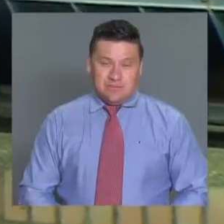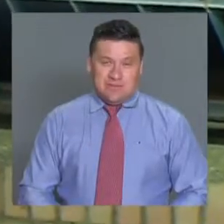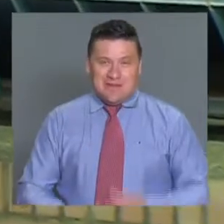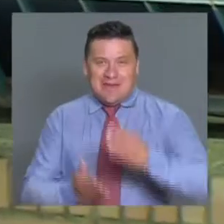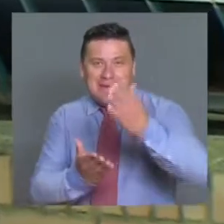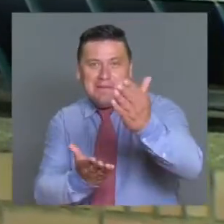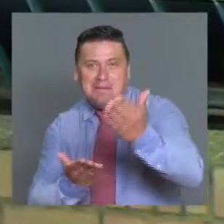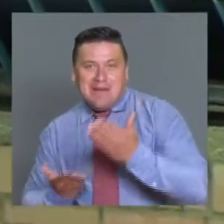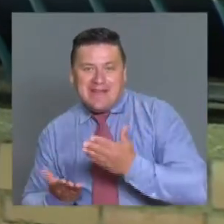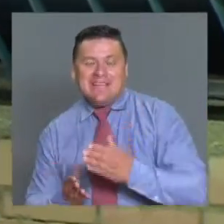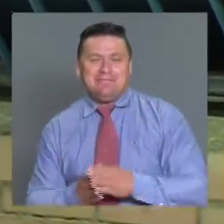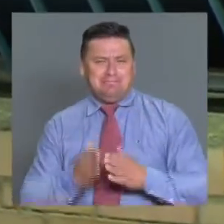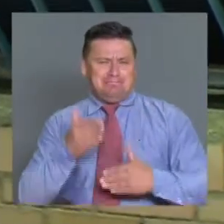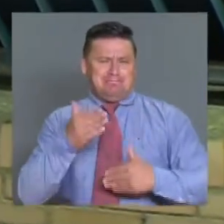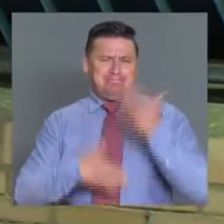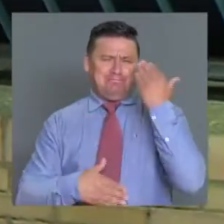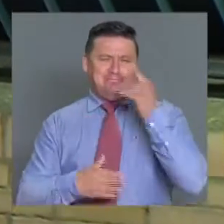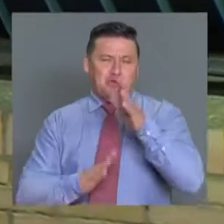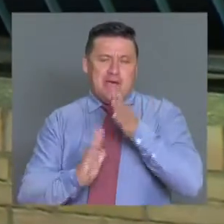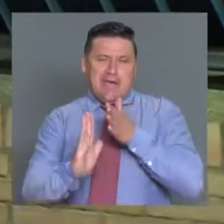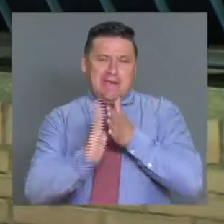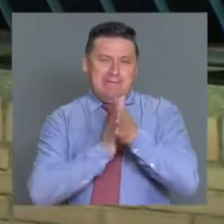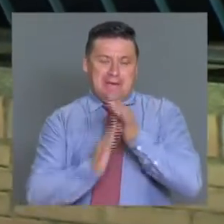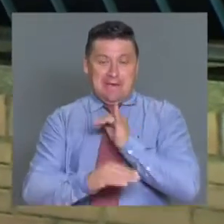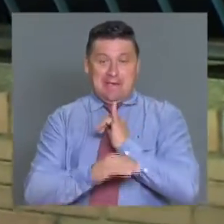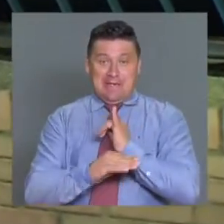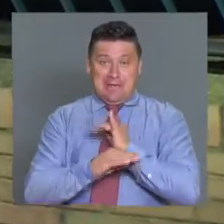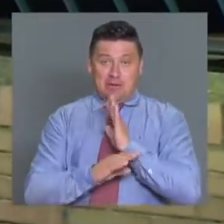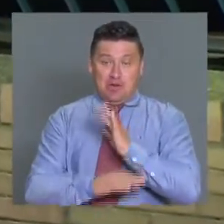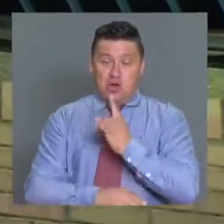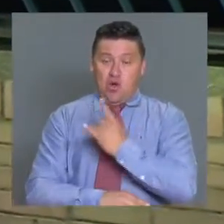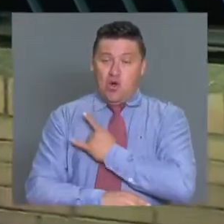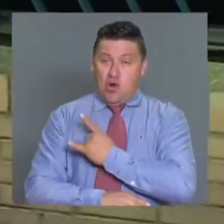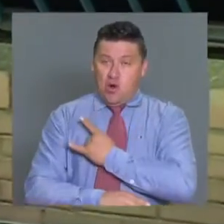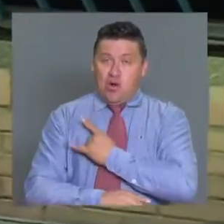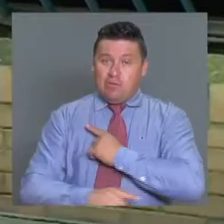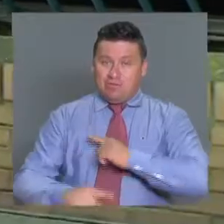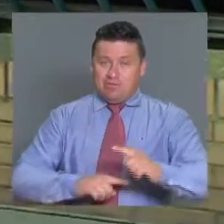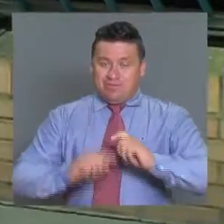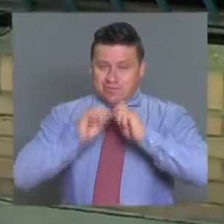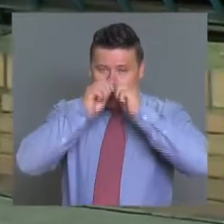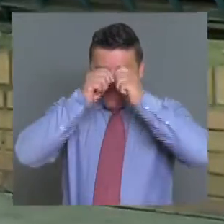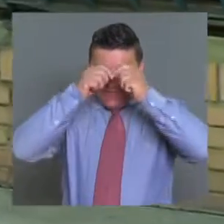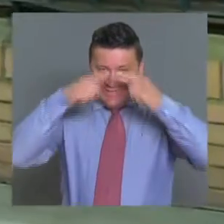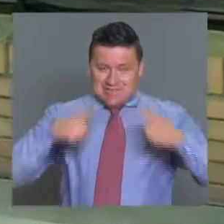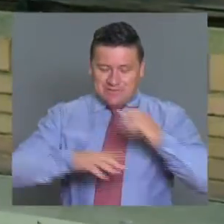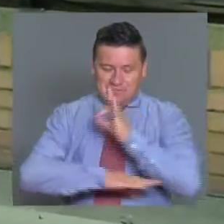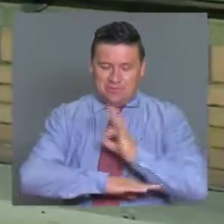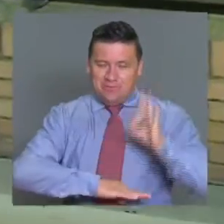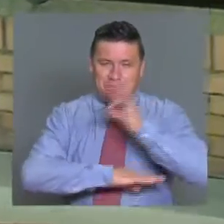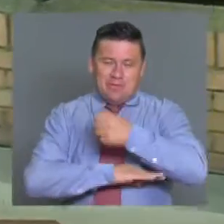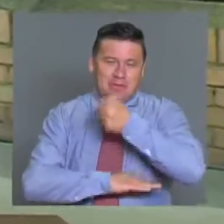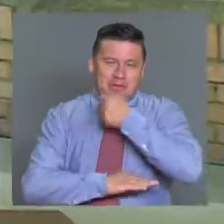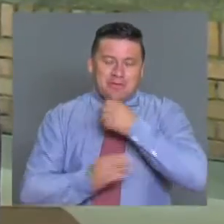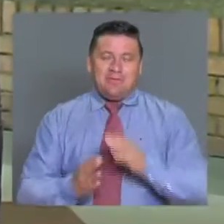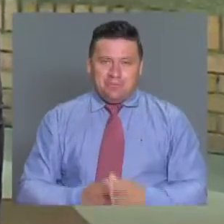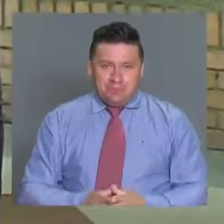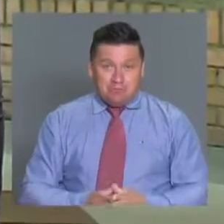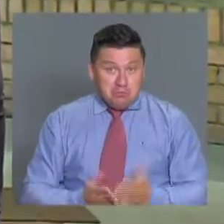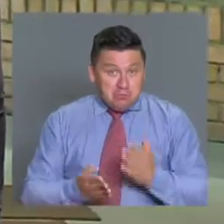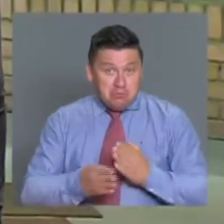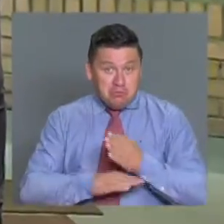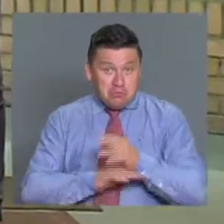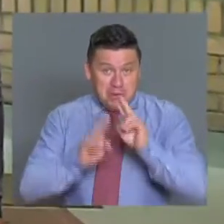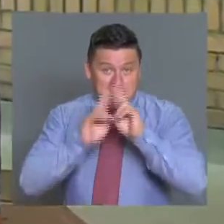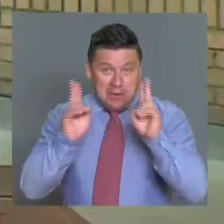bienvenidos comenzamos con el informativo institucional de la escuela superior de administración pública esap noticias síganos a través